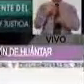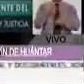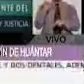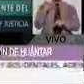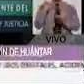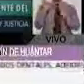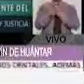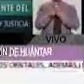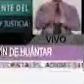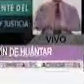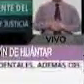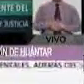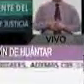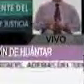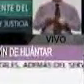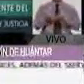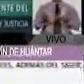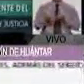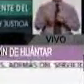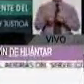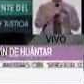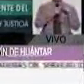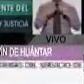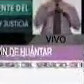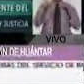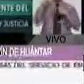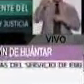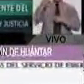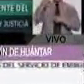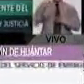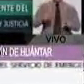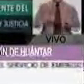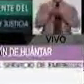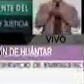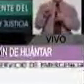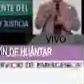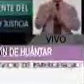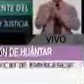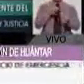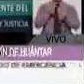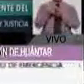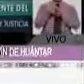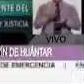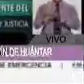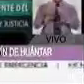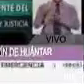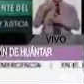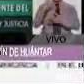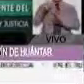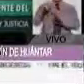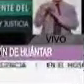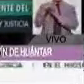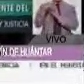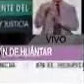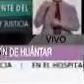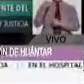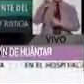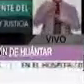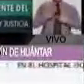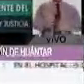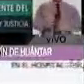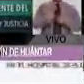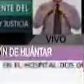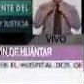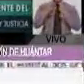solamente actores del ámbito político, sino principalmente, como dice mi compañero, de ONGs de derechos humanos? Ha